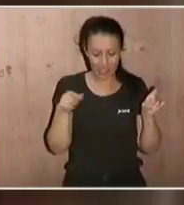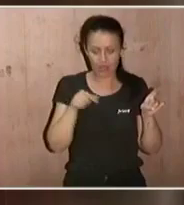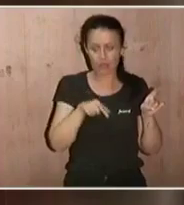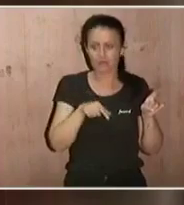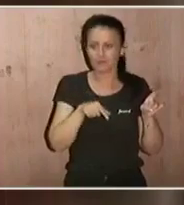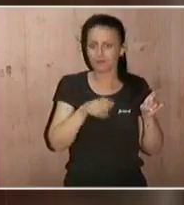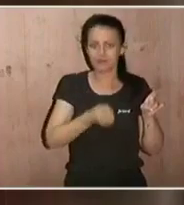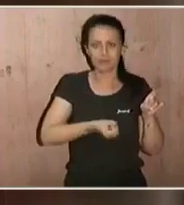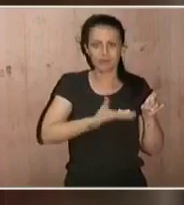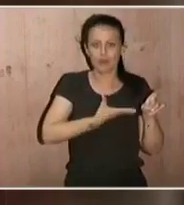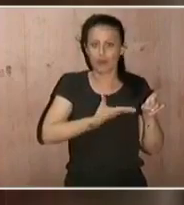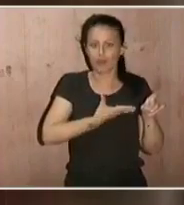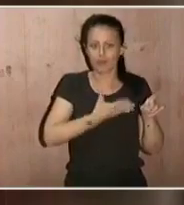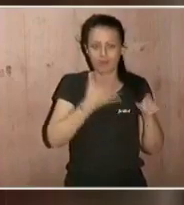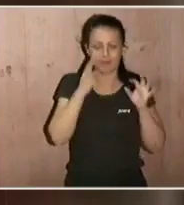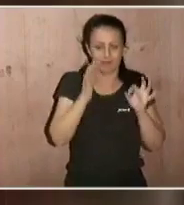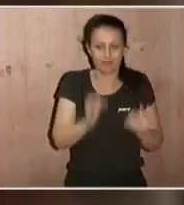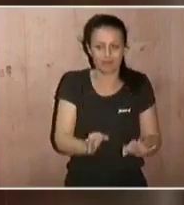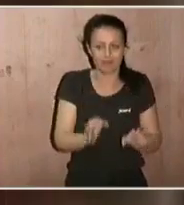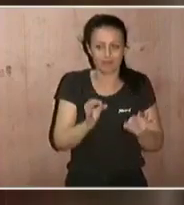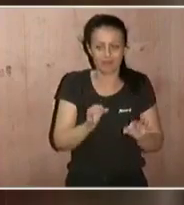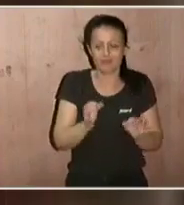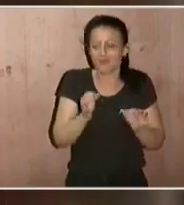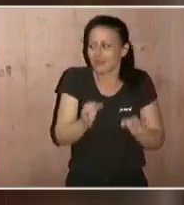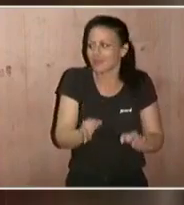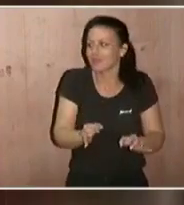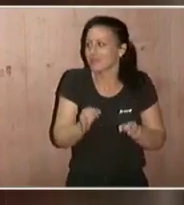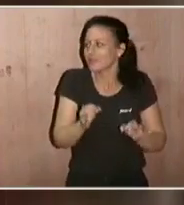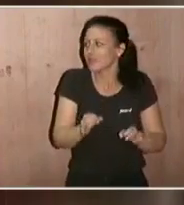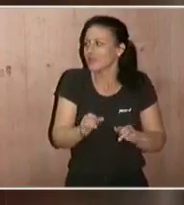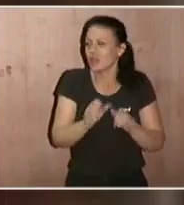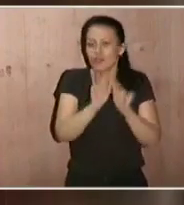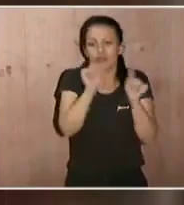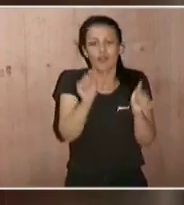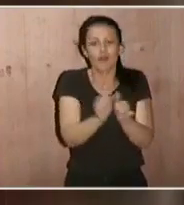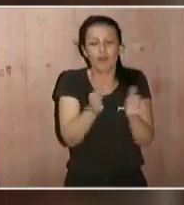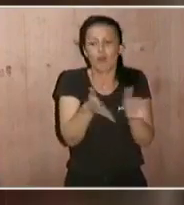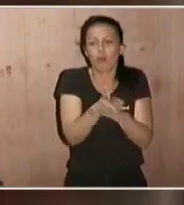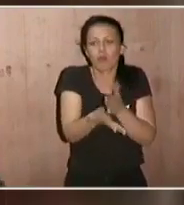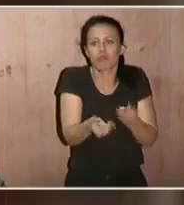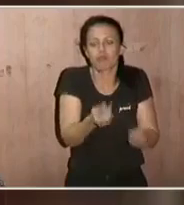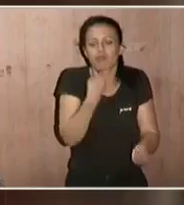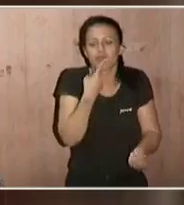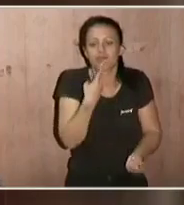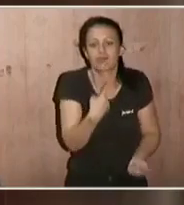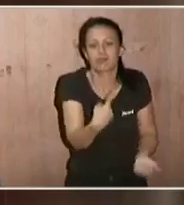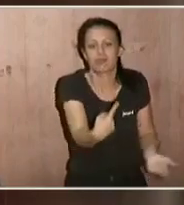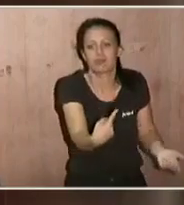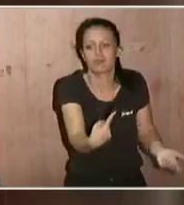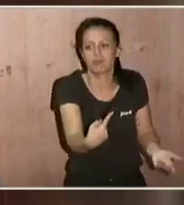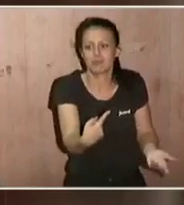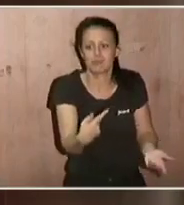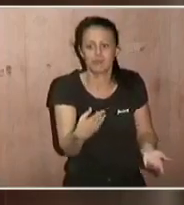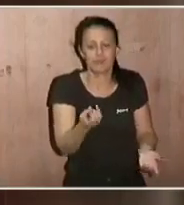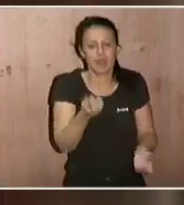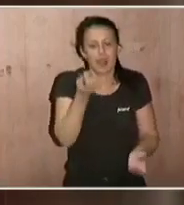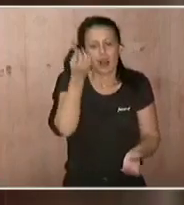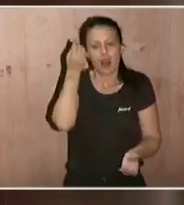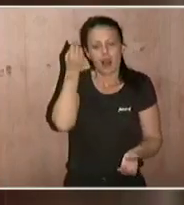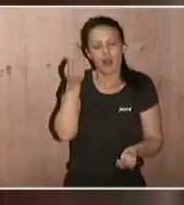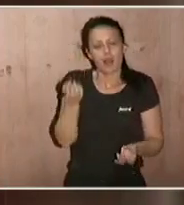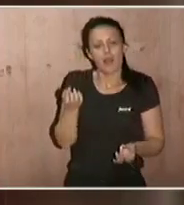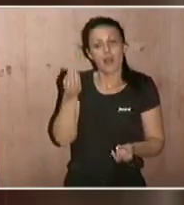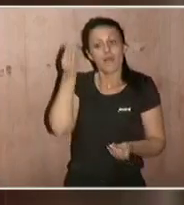sincera vocación e implica siempre una forma de seducción, al decir del filósofo y